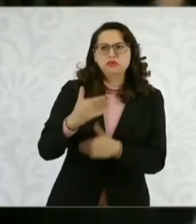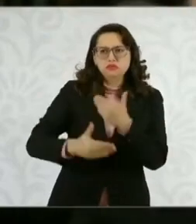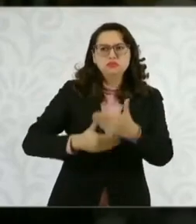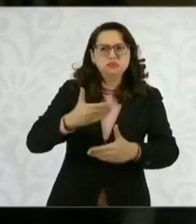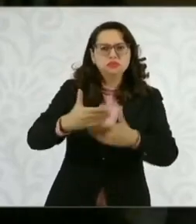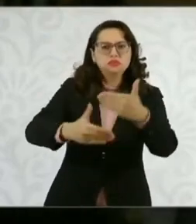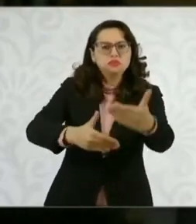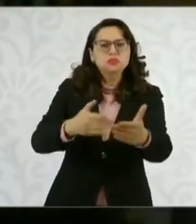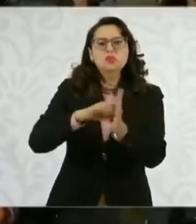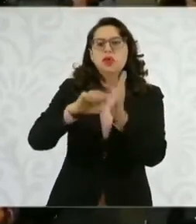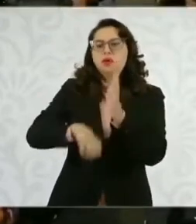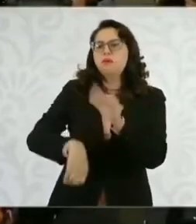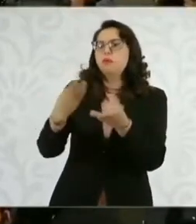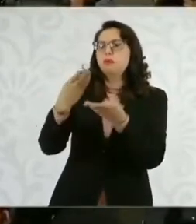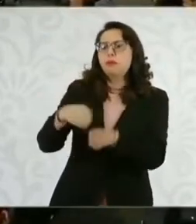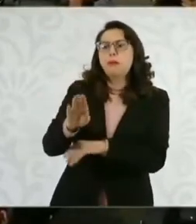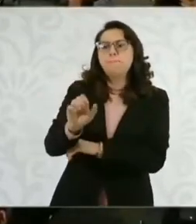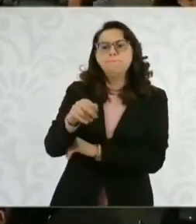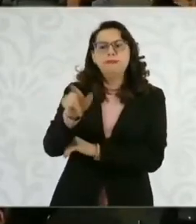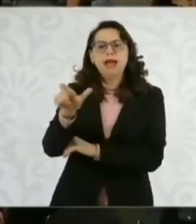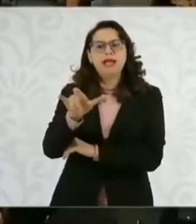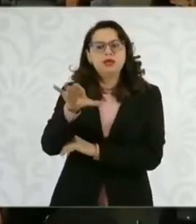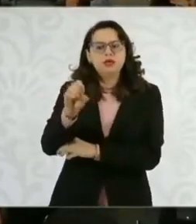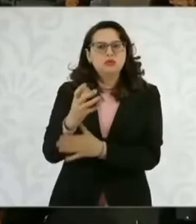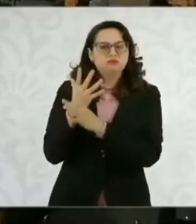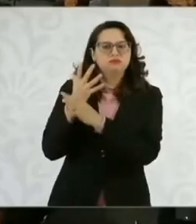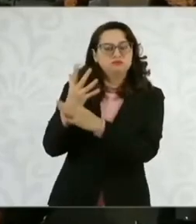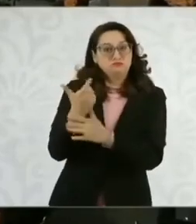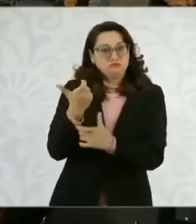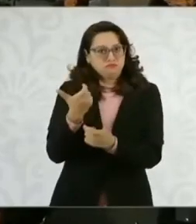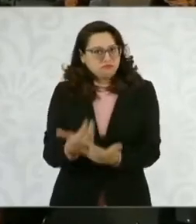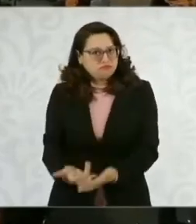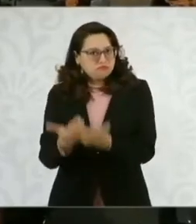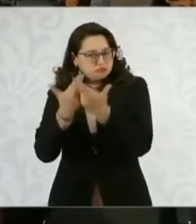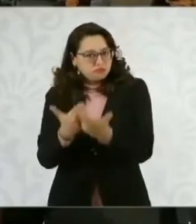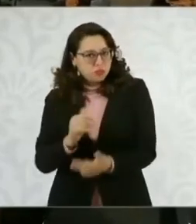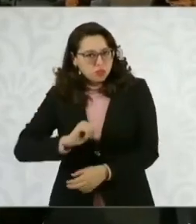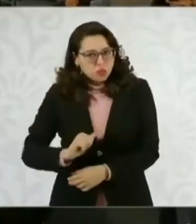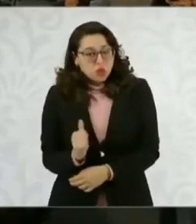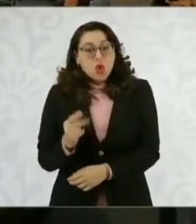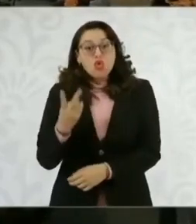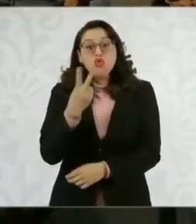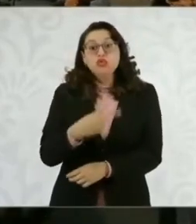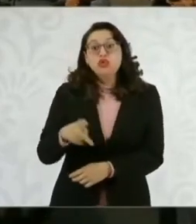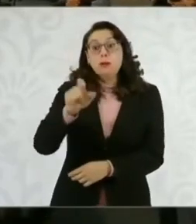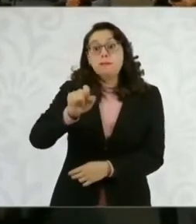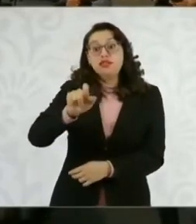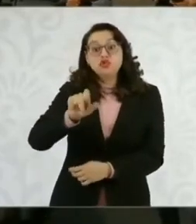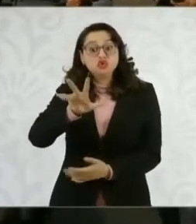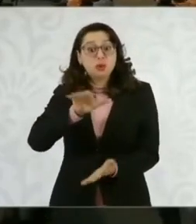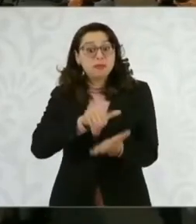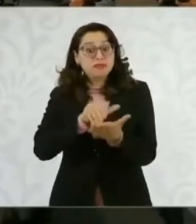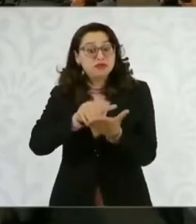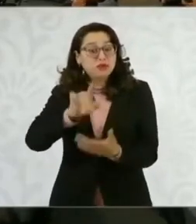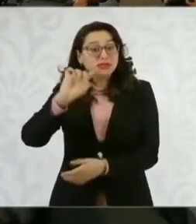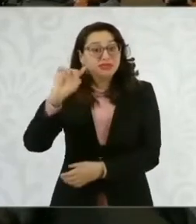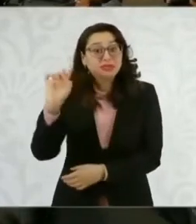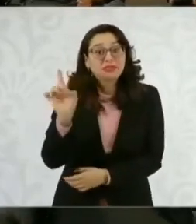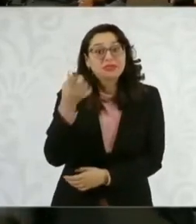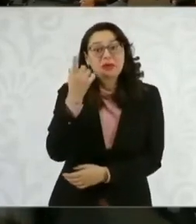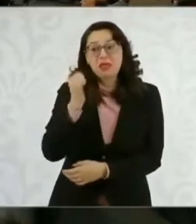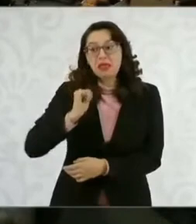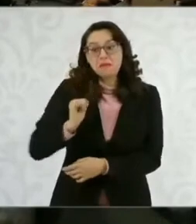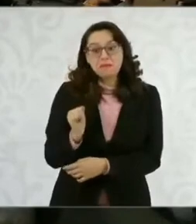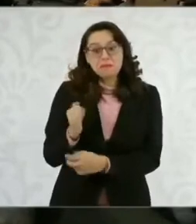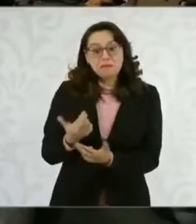el año con niveles récord también en las reservas internacionales. Tenemos por primera vez 228,000 millones de dólares,